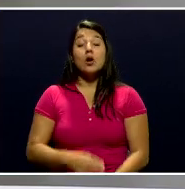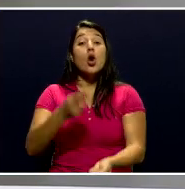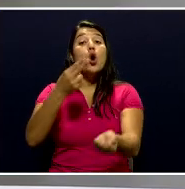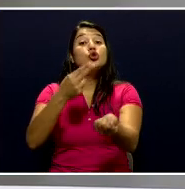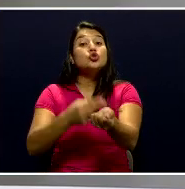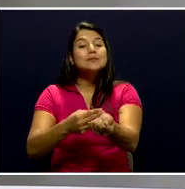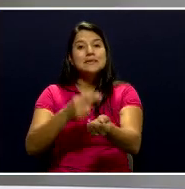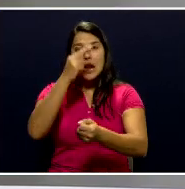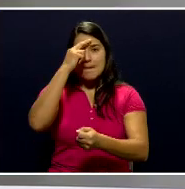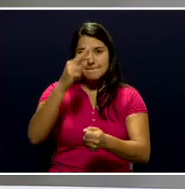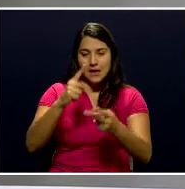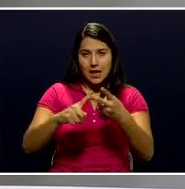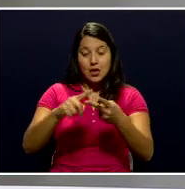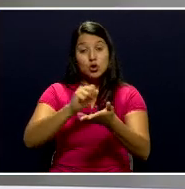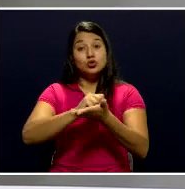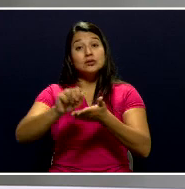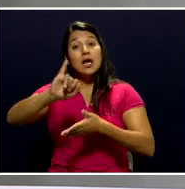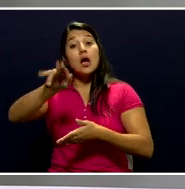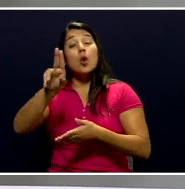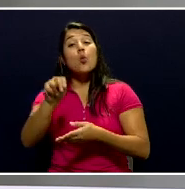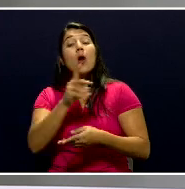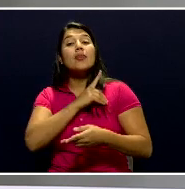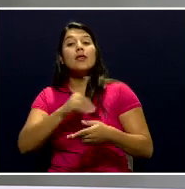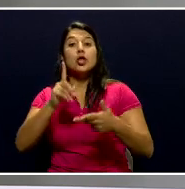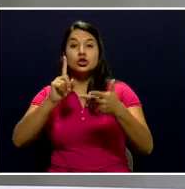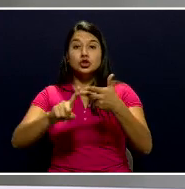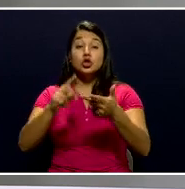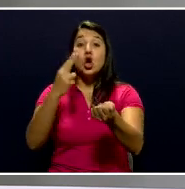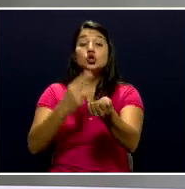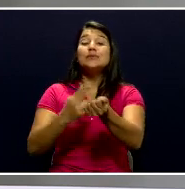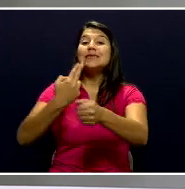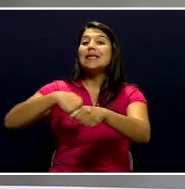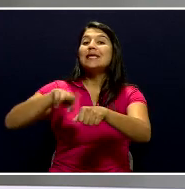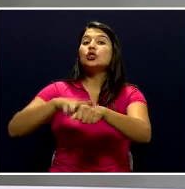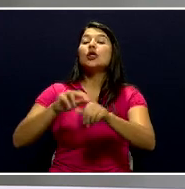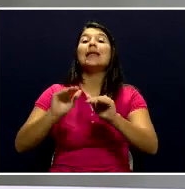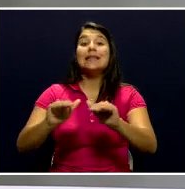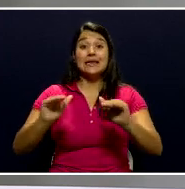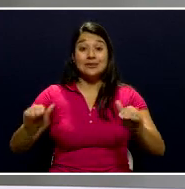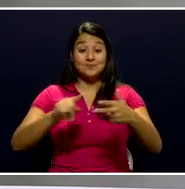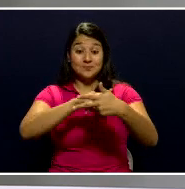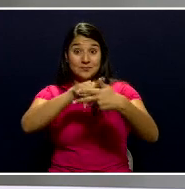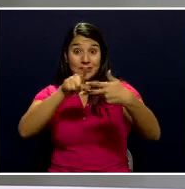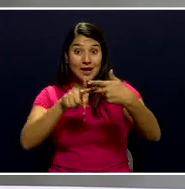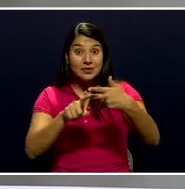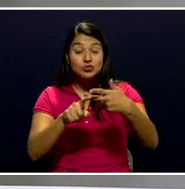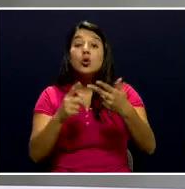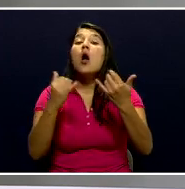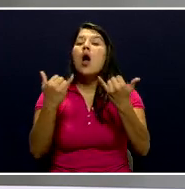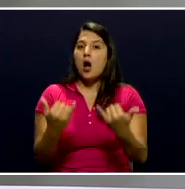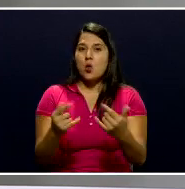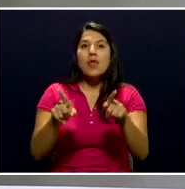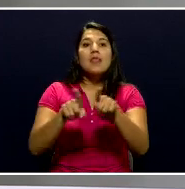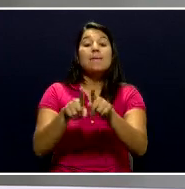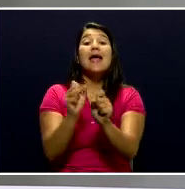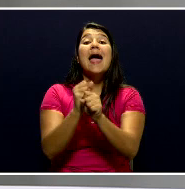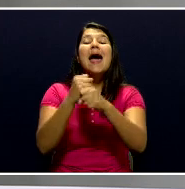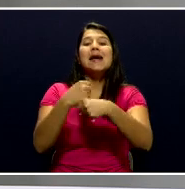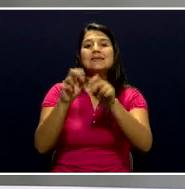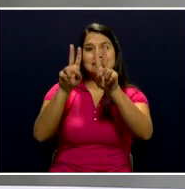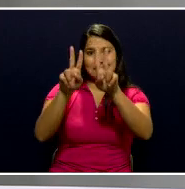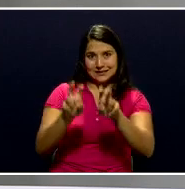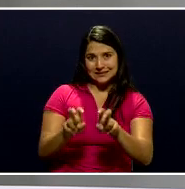hospitales México, San Juan de Dios y el Hospital Nacional de Niños se suman a los centros que realizarán